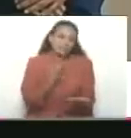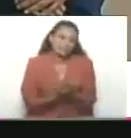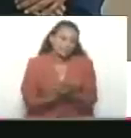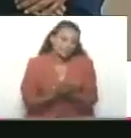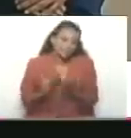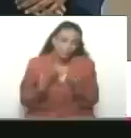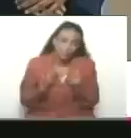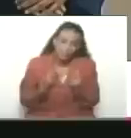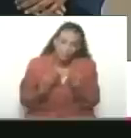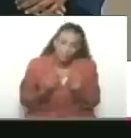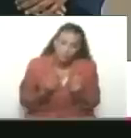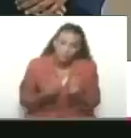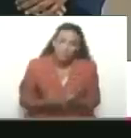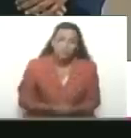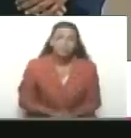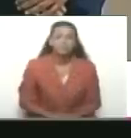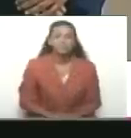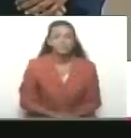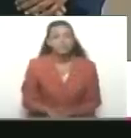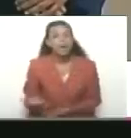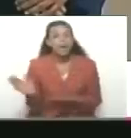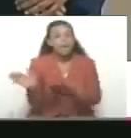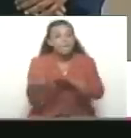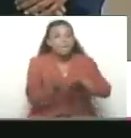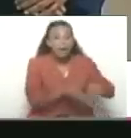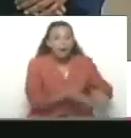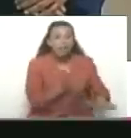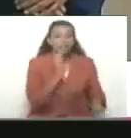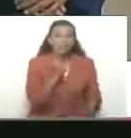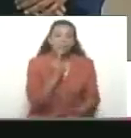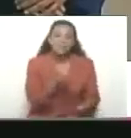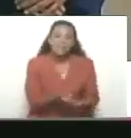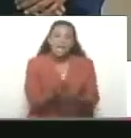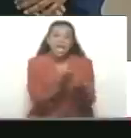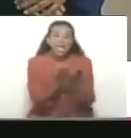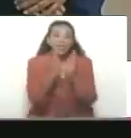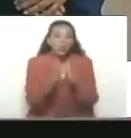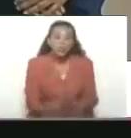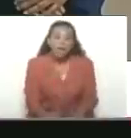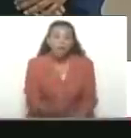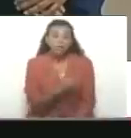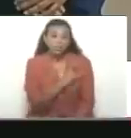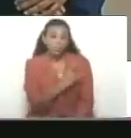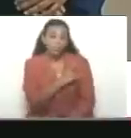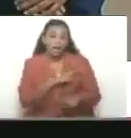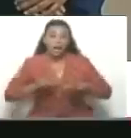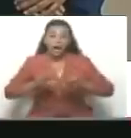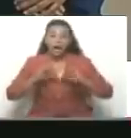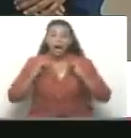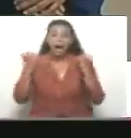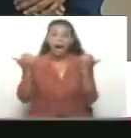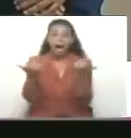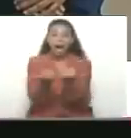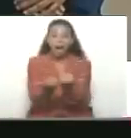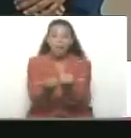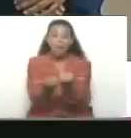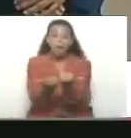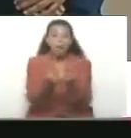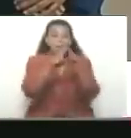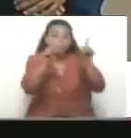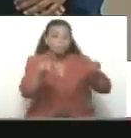muchísimas gracias de verdad aparte de eso también bueno decirles que nuestros estudiantes ya tienen un aulas totalmente